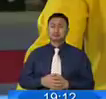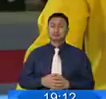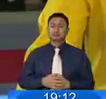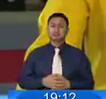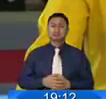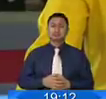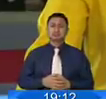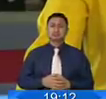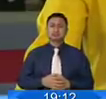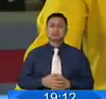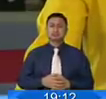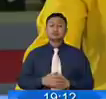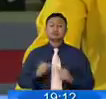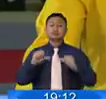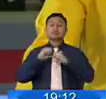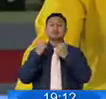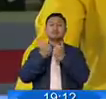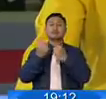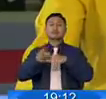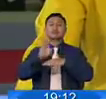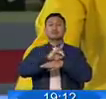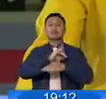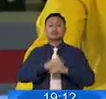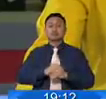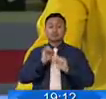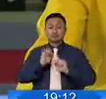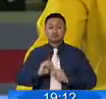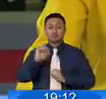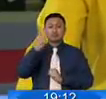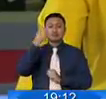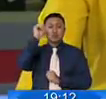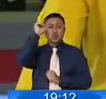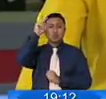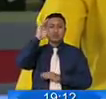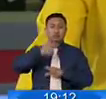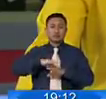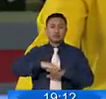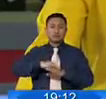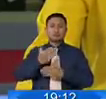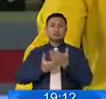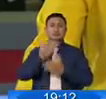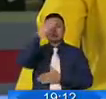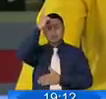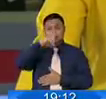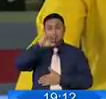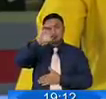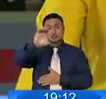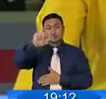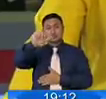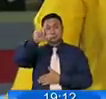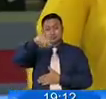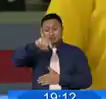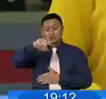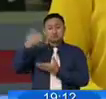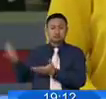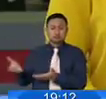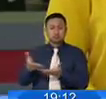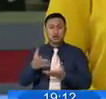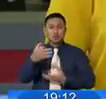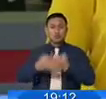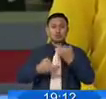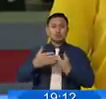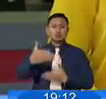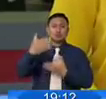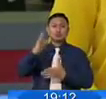Romero. En la Asamblea Nacional se registran las primeras reacciones ante la decisión del CAL de dar trámite al juicio político en contra